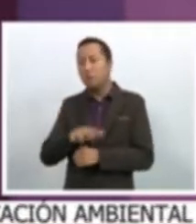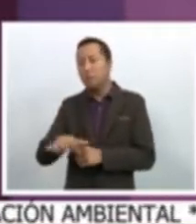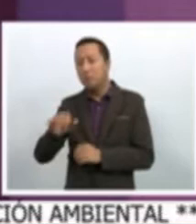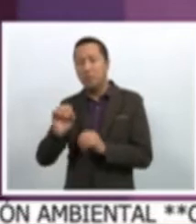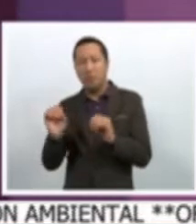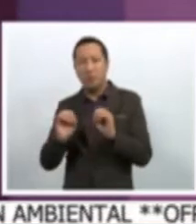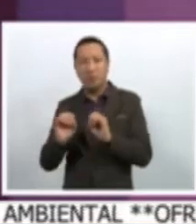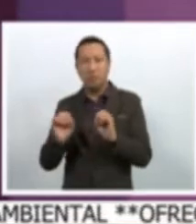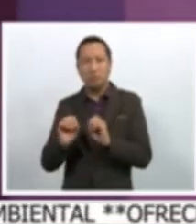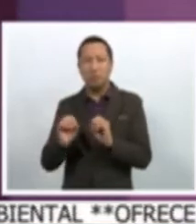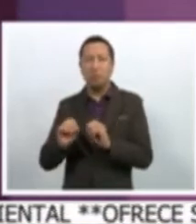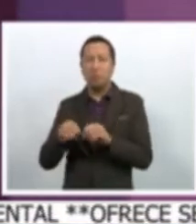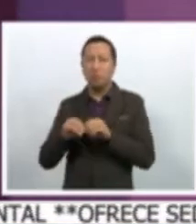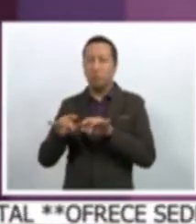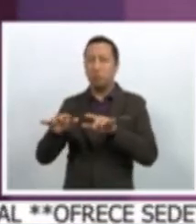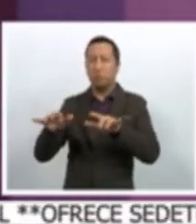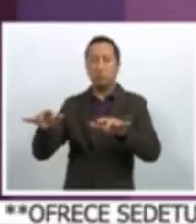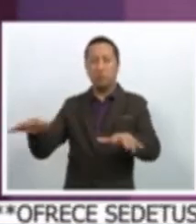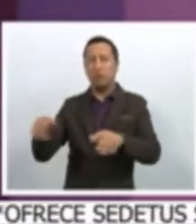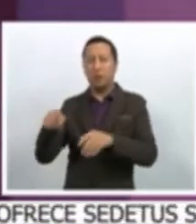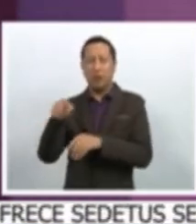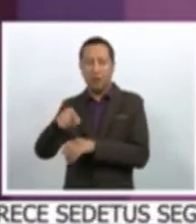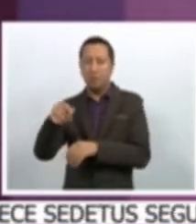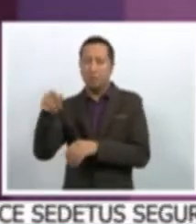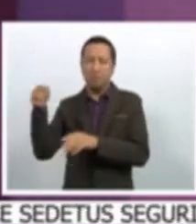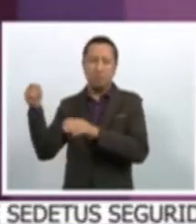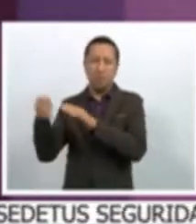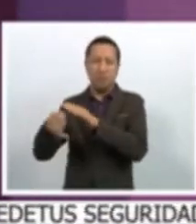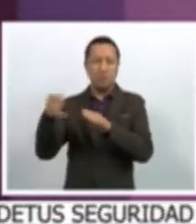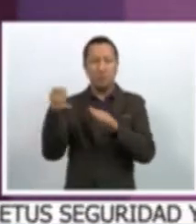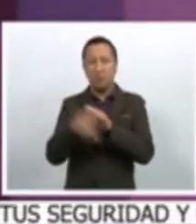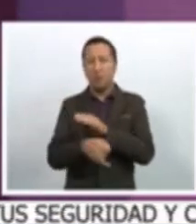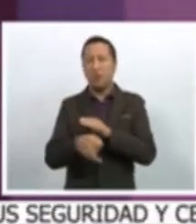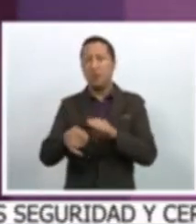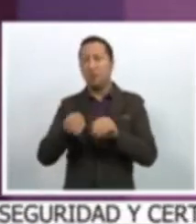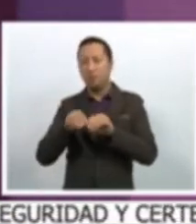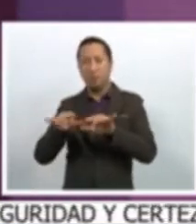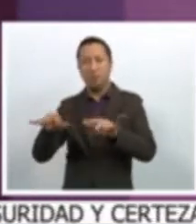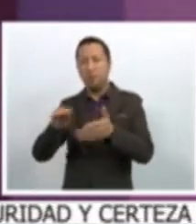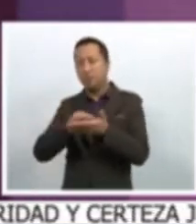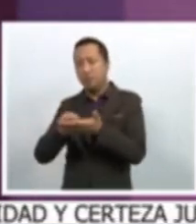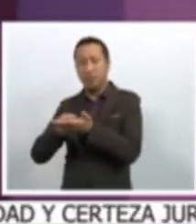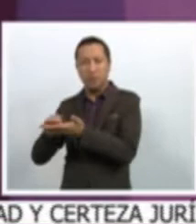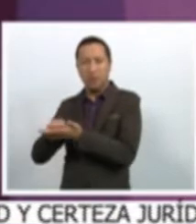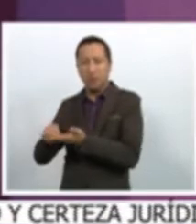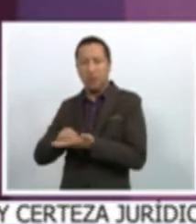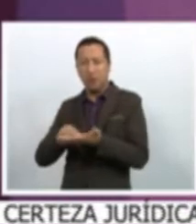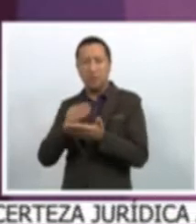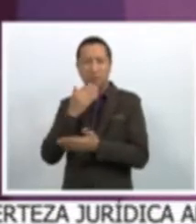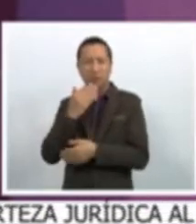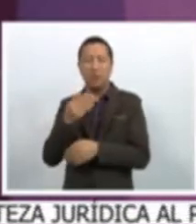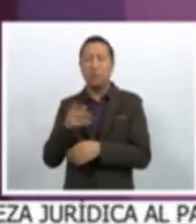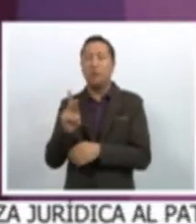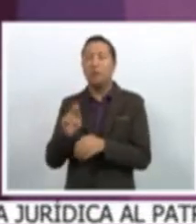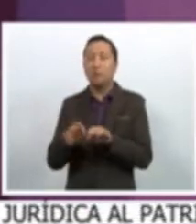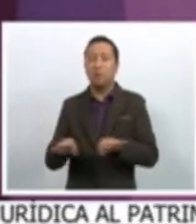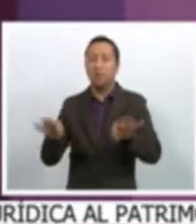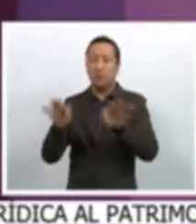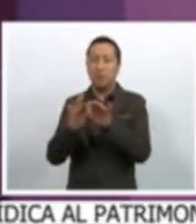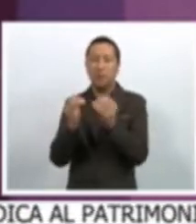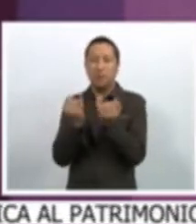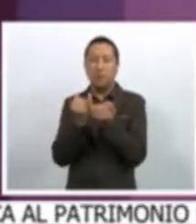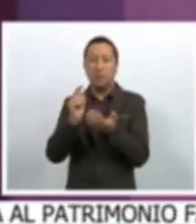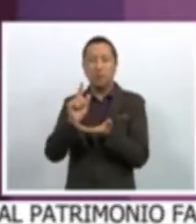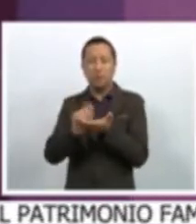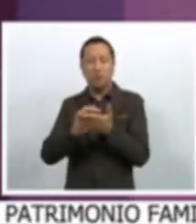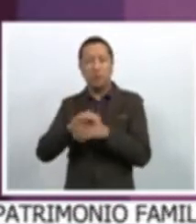pueda ayudar a este proceso de desinfección, ¿no? Pero sí es cierto, no hay que relajar las medidas y tenemos que ser muy conscientes del uso de gel, del